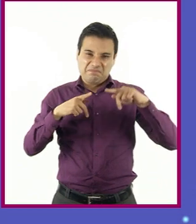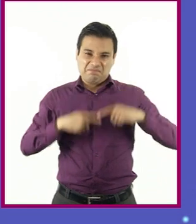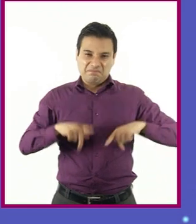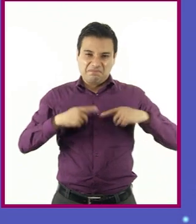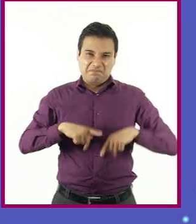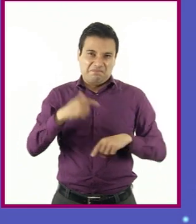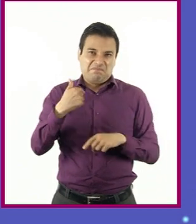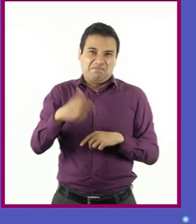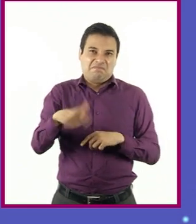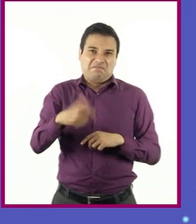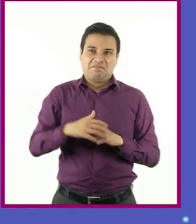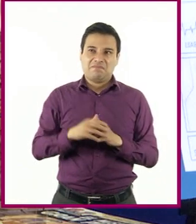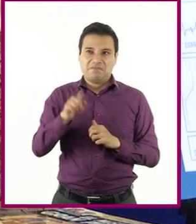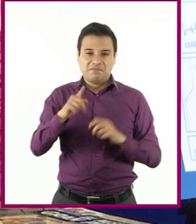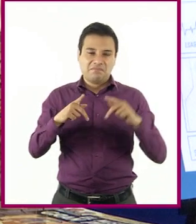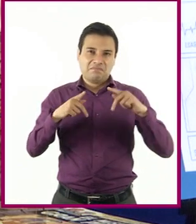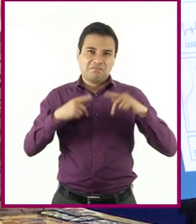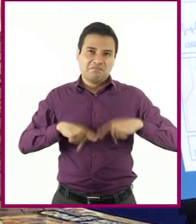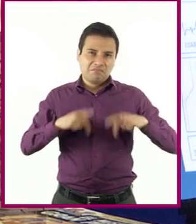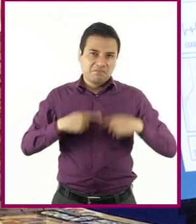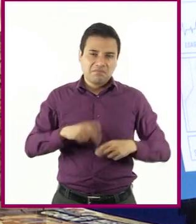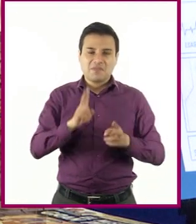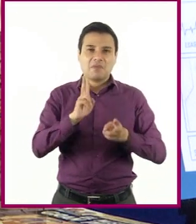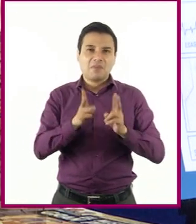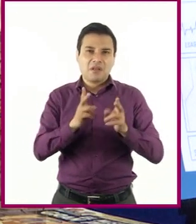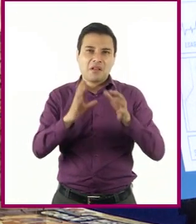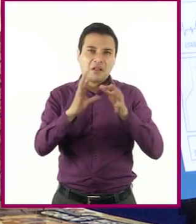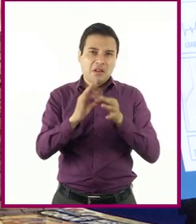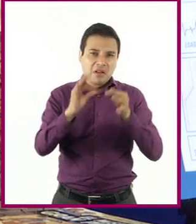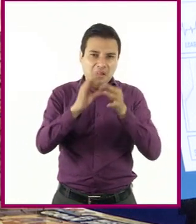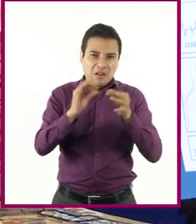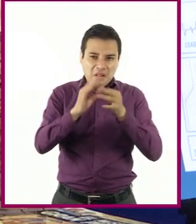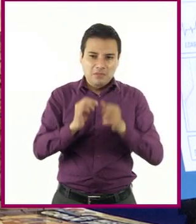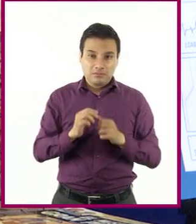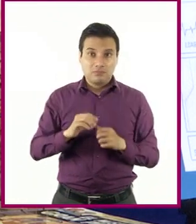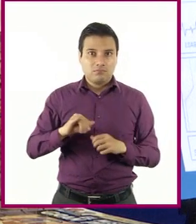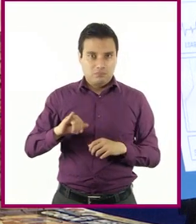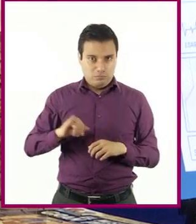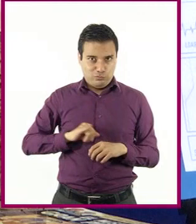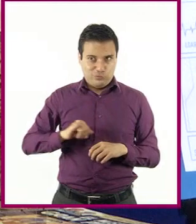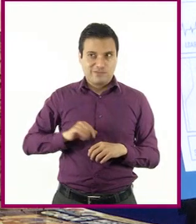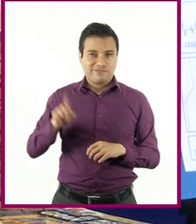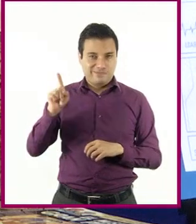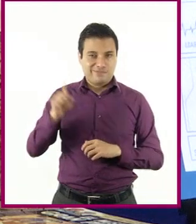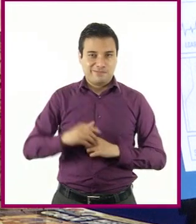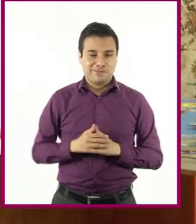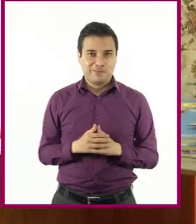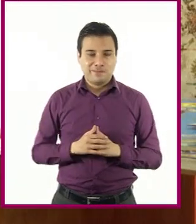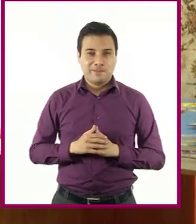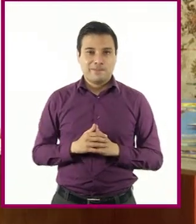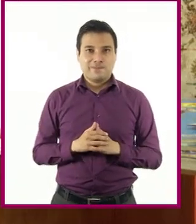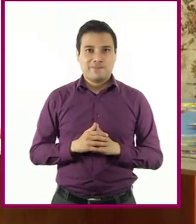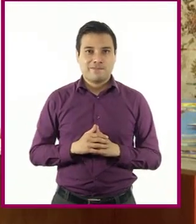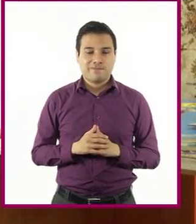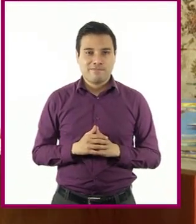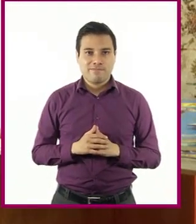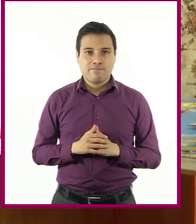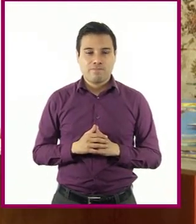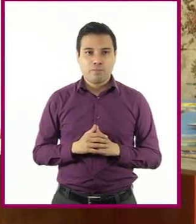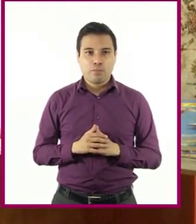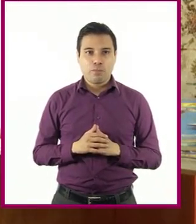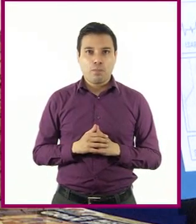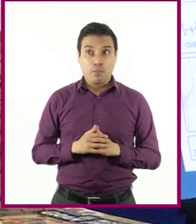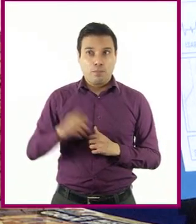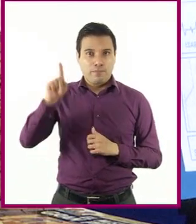Cada diálogo entre los personajes y su desplazamiento es una imagen congelada en el tiempo y en el espacio, transportando así